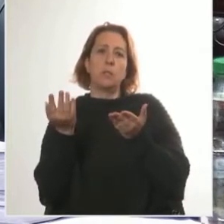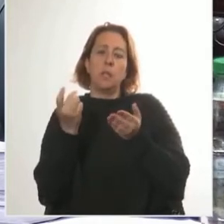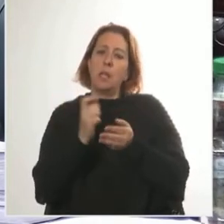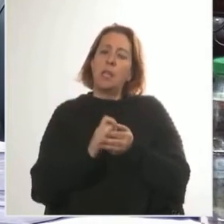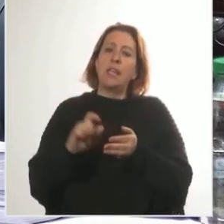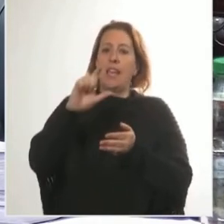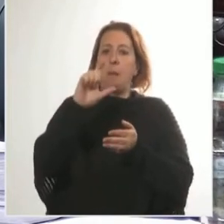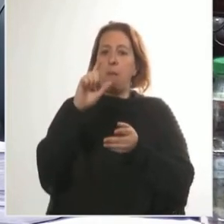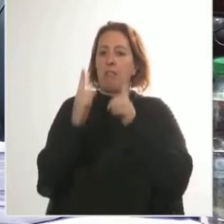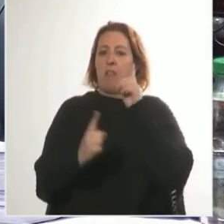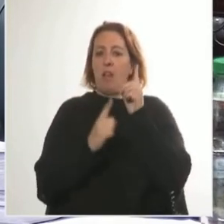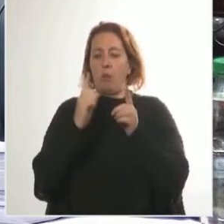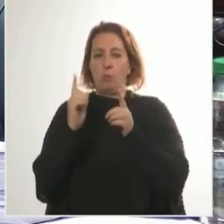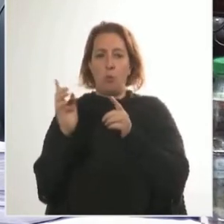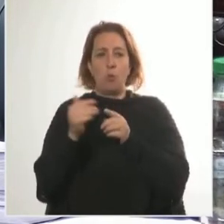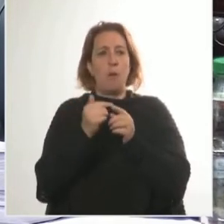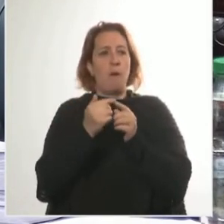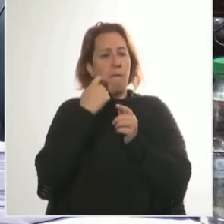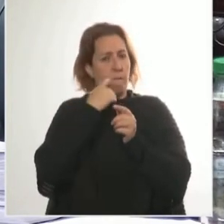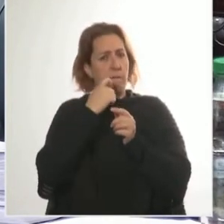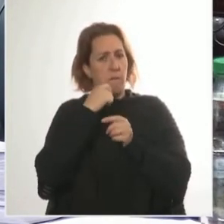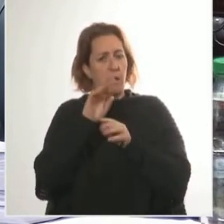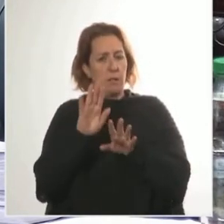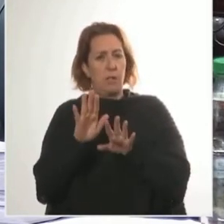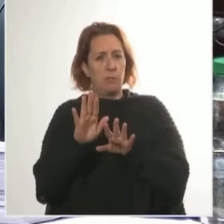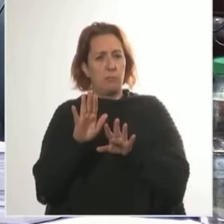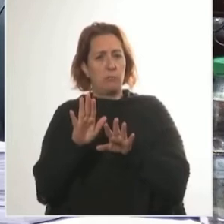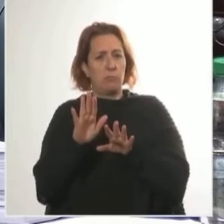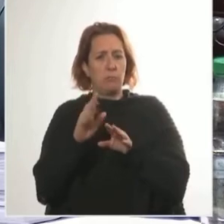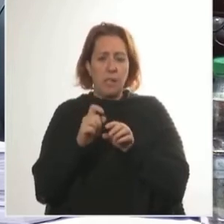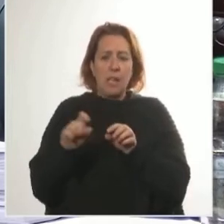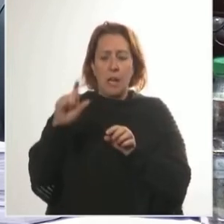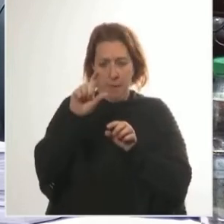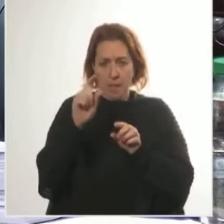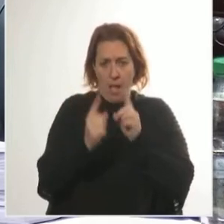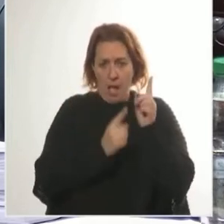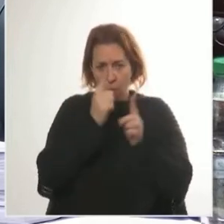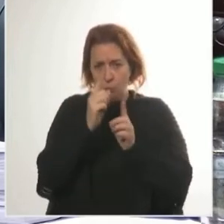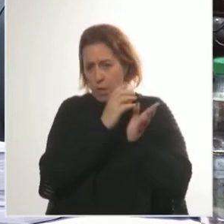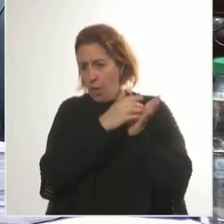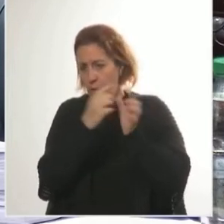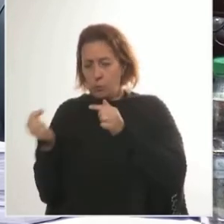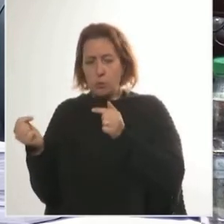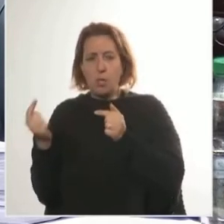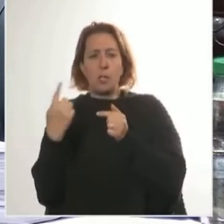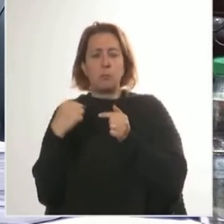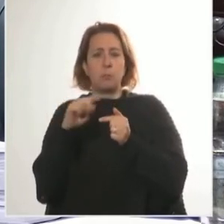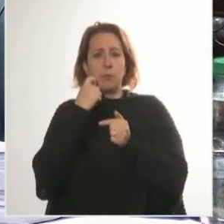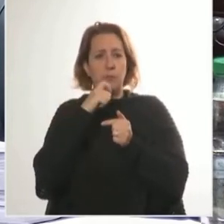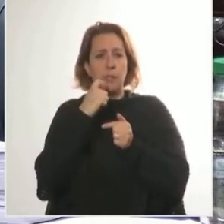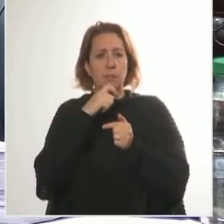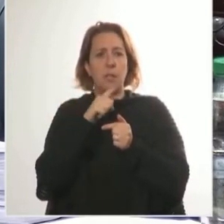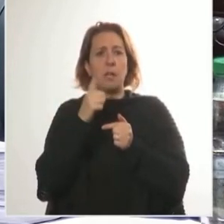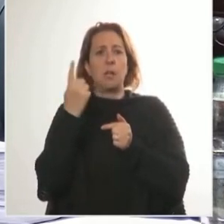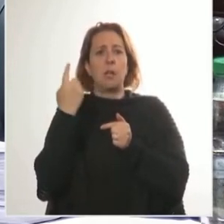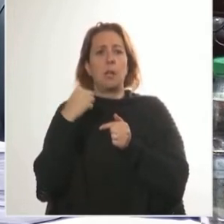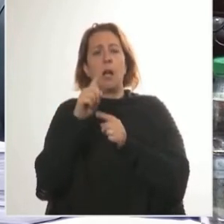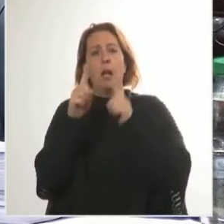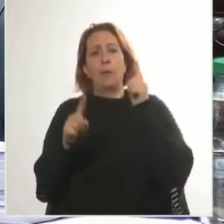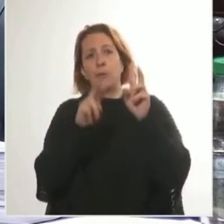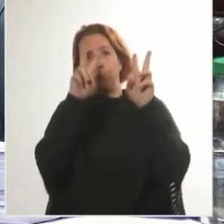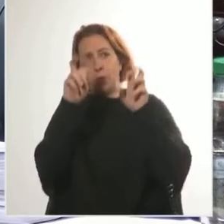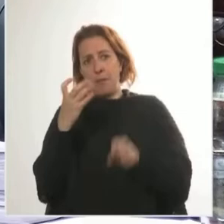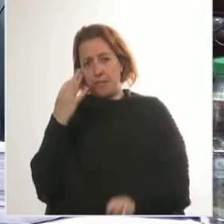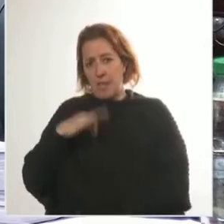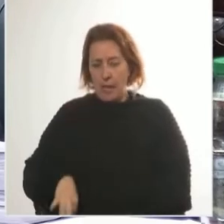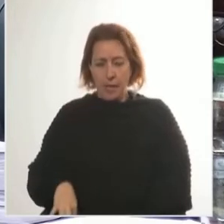incrementa algunos rubros de manera muy insuficiente, que tienen que ver algunos con los temas